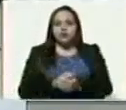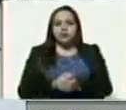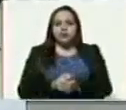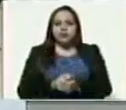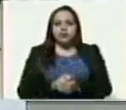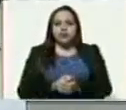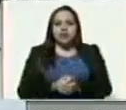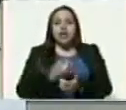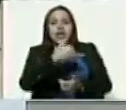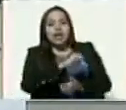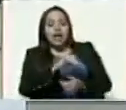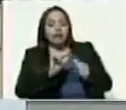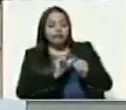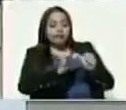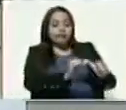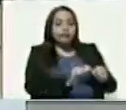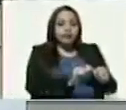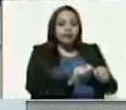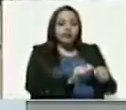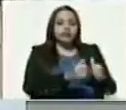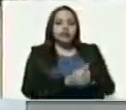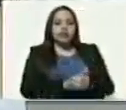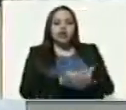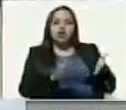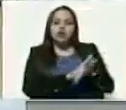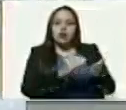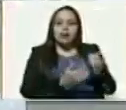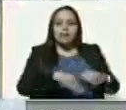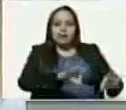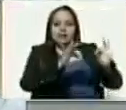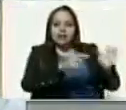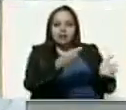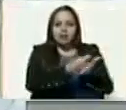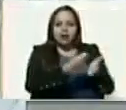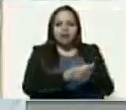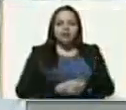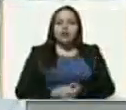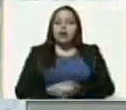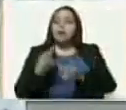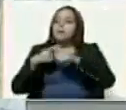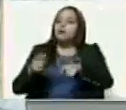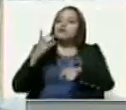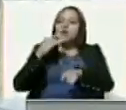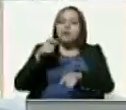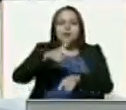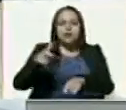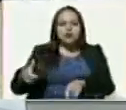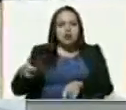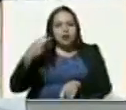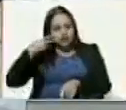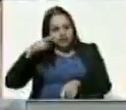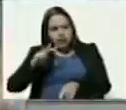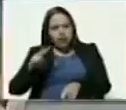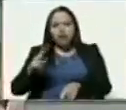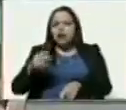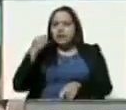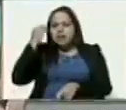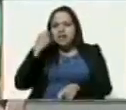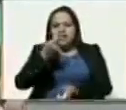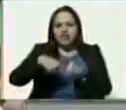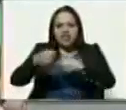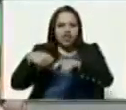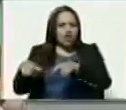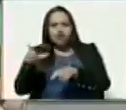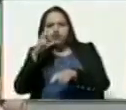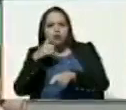sujeto pasivo especial. Ahora, eso no provocaría la evasión. Por ejemplo, un comerciante, como son tan vivos aquí, que no se le aplica la ley, de repente dice,